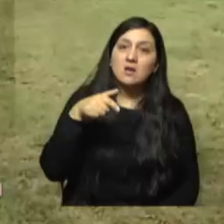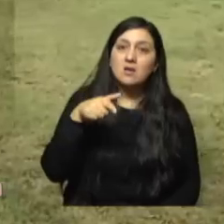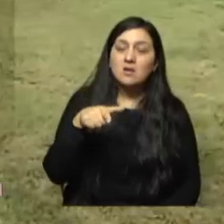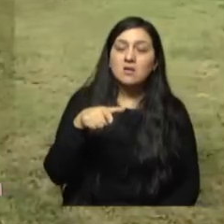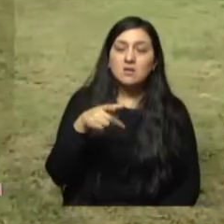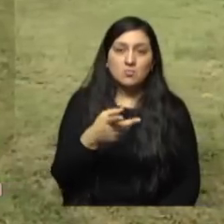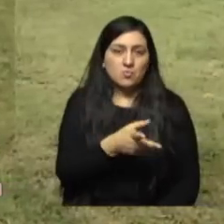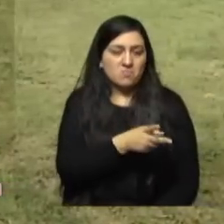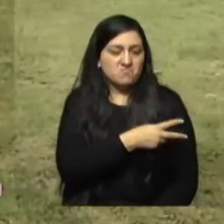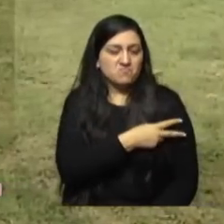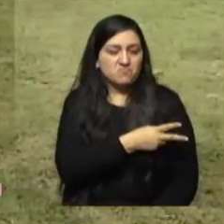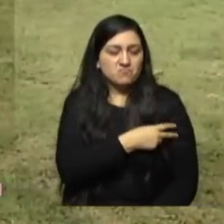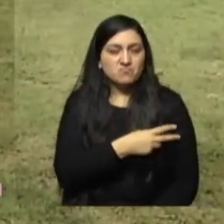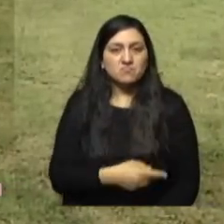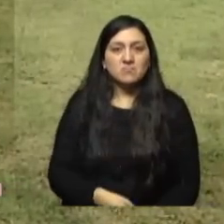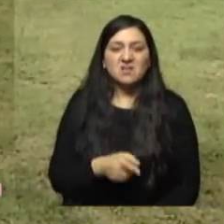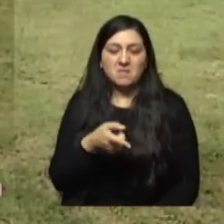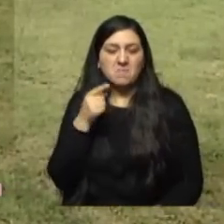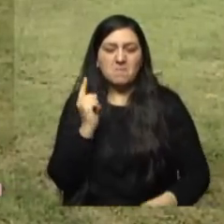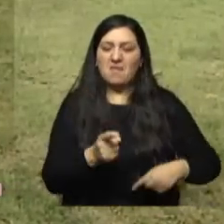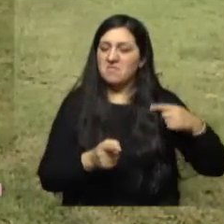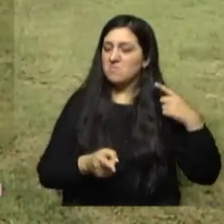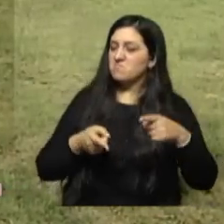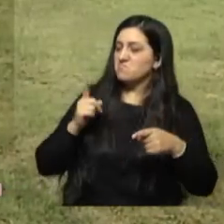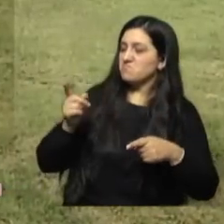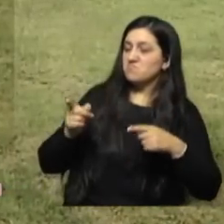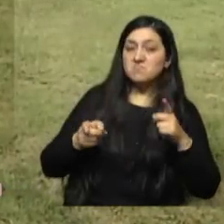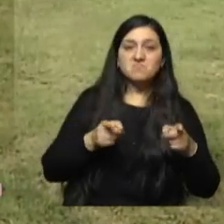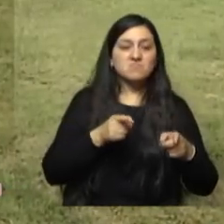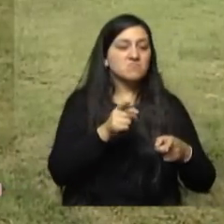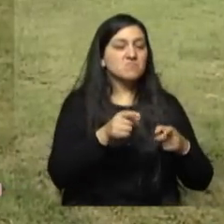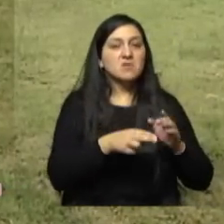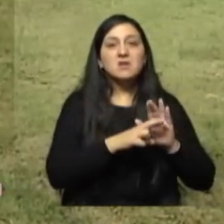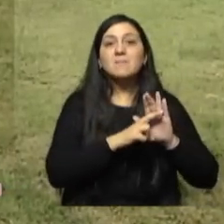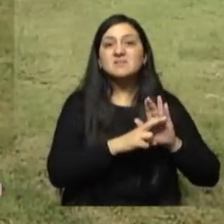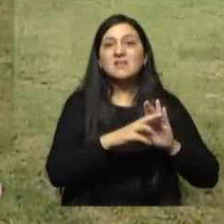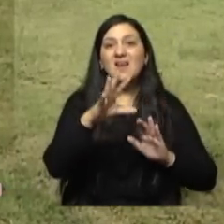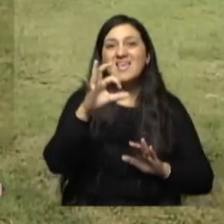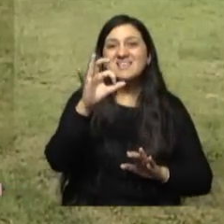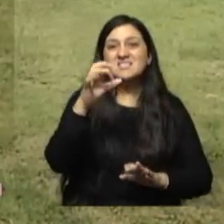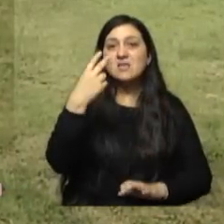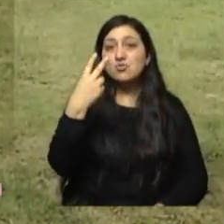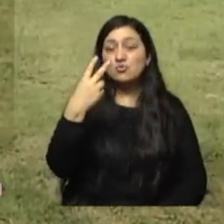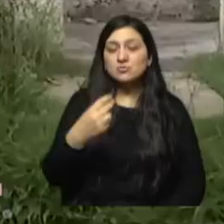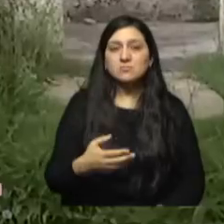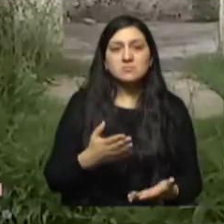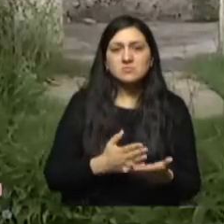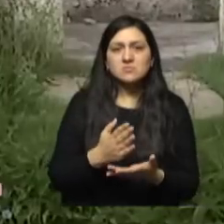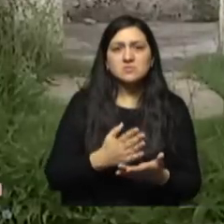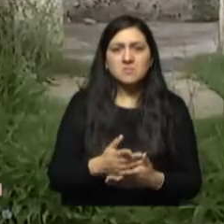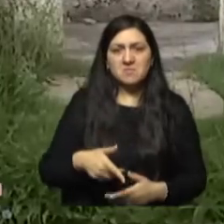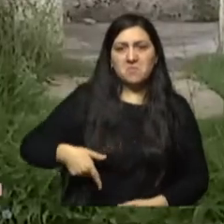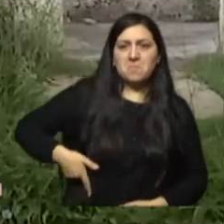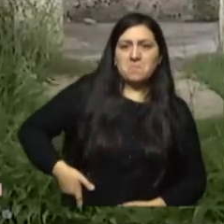era el que comandaba todo. Era el que representaba al S2. Y siempre andaba de pistola